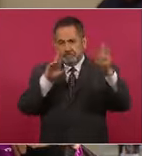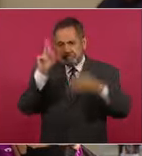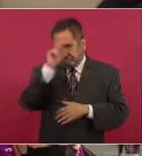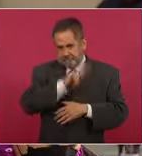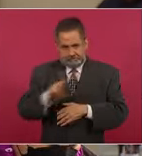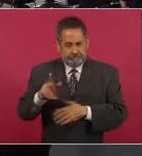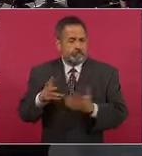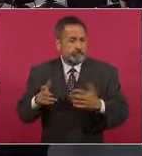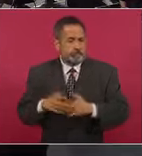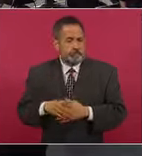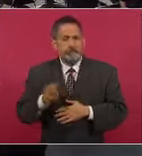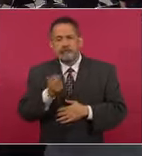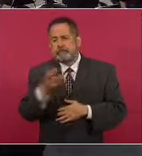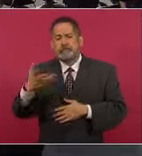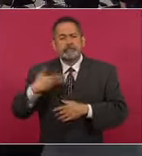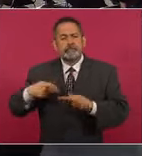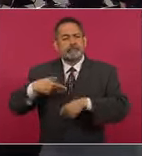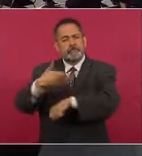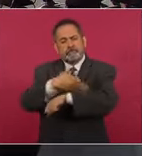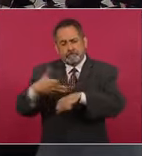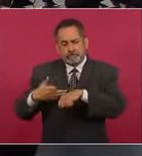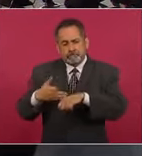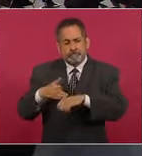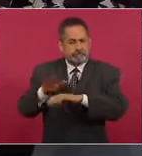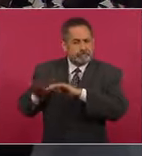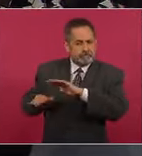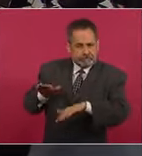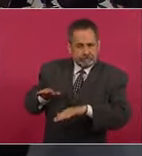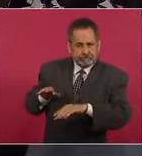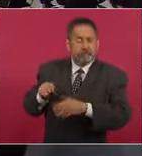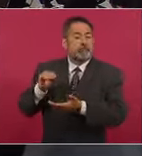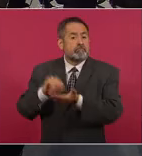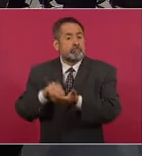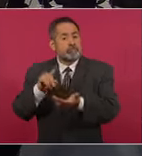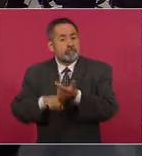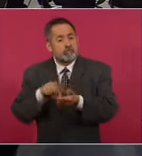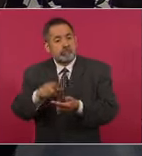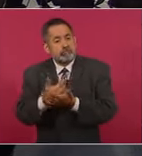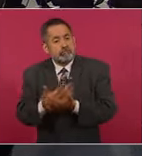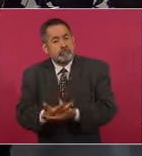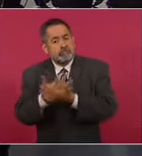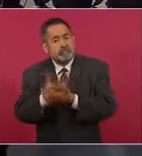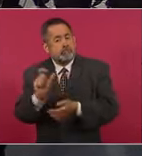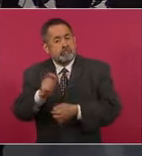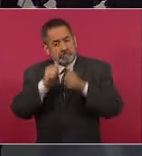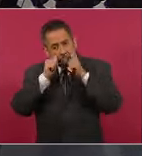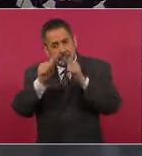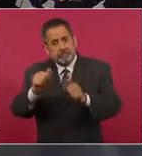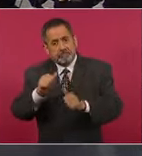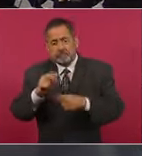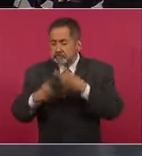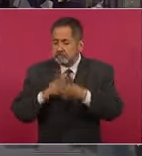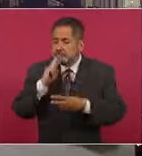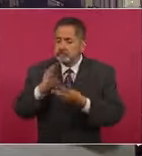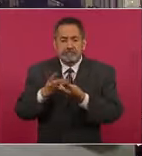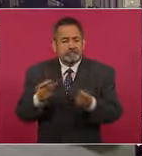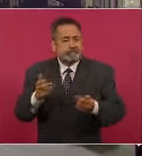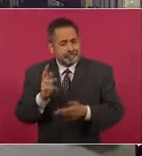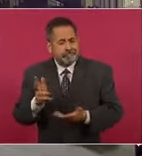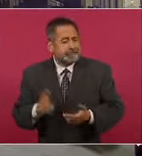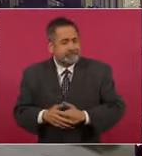víctimas o familiares de las víctimas aún continúan esperando pues la atención, no solamente ya